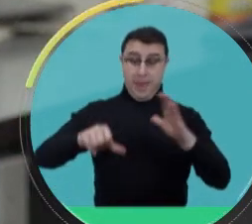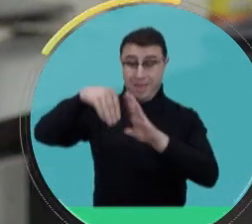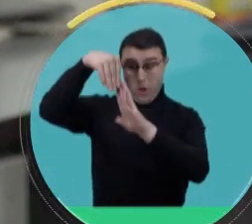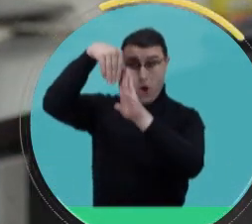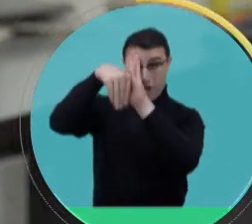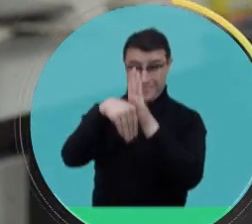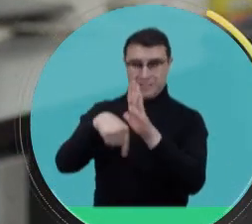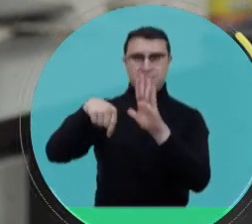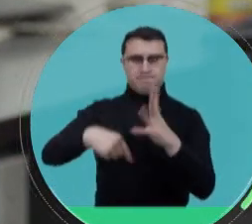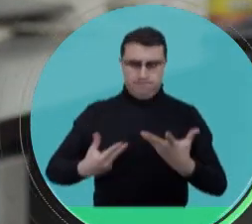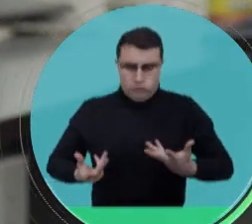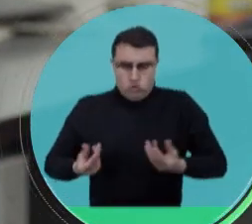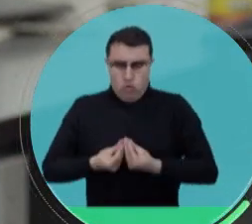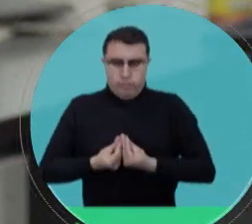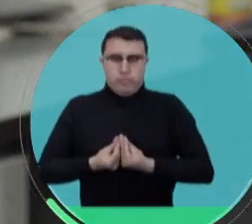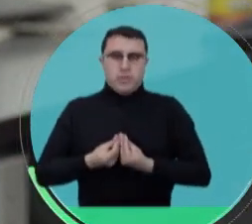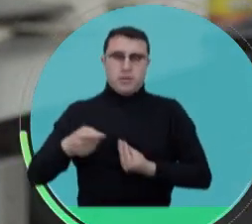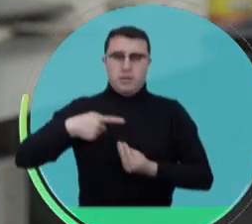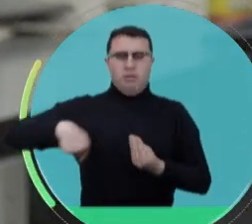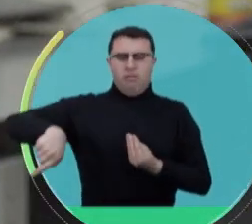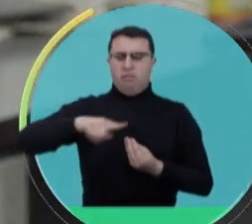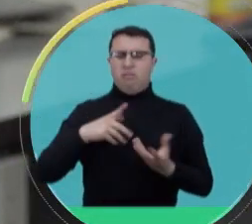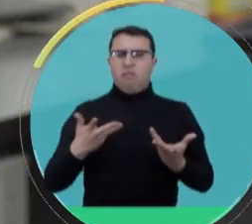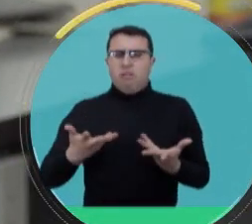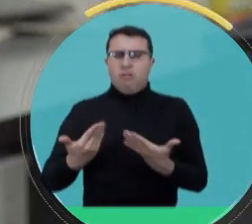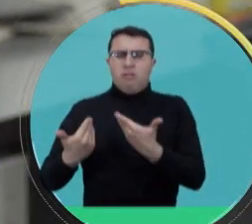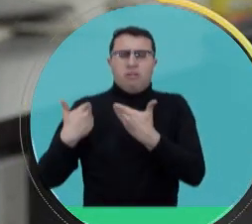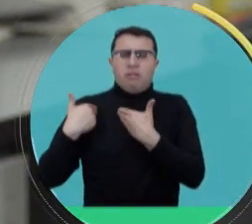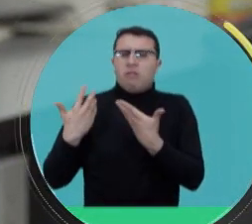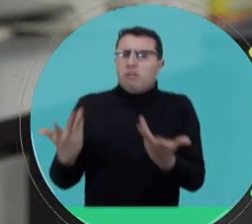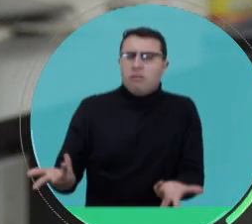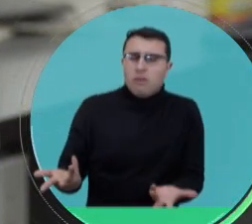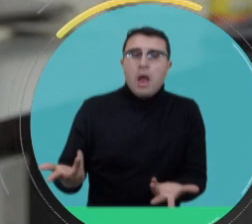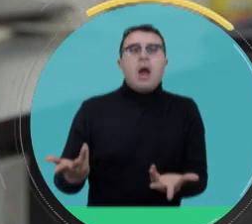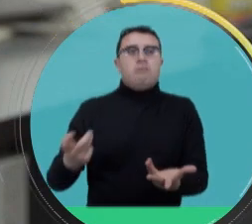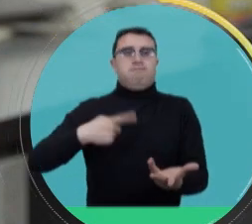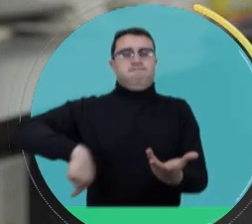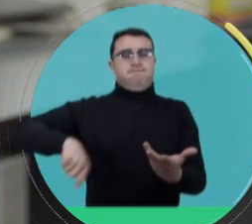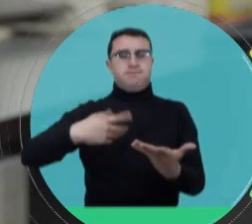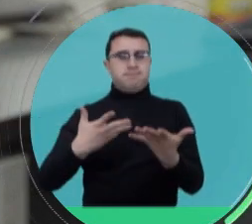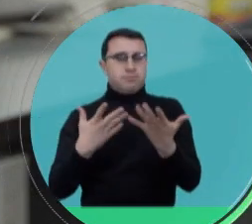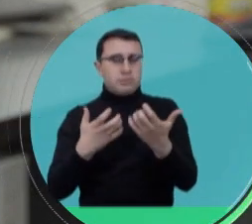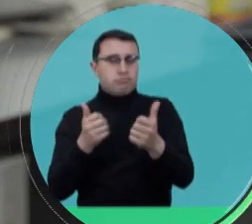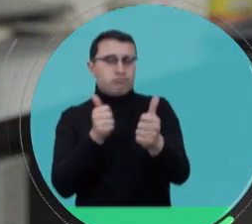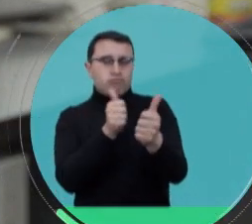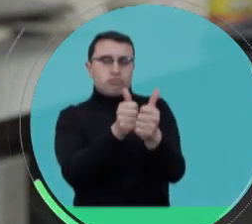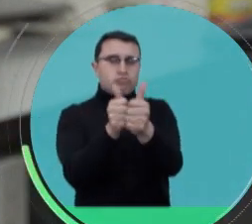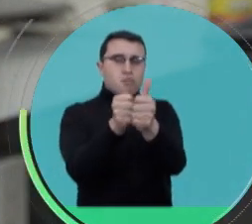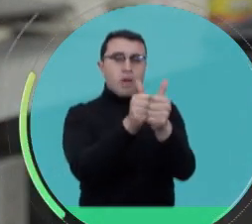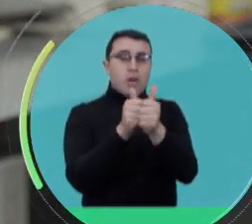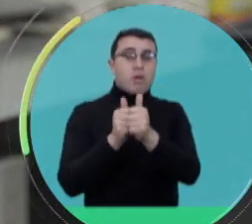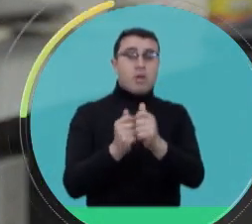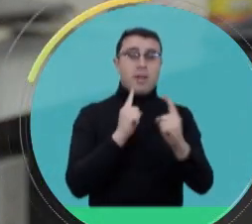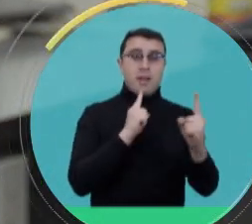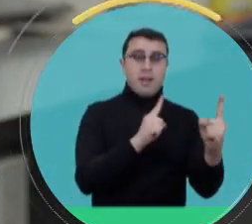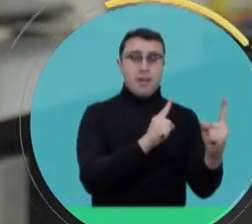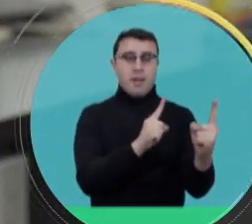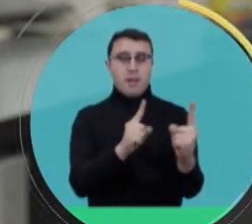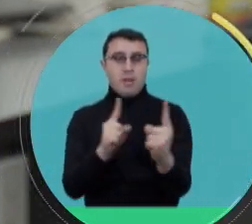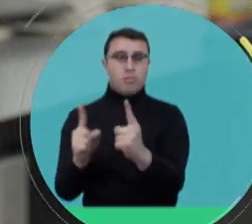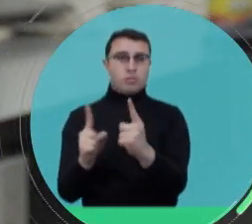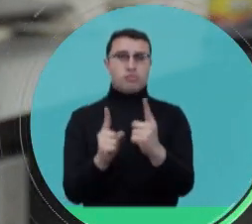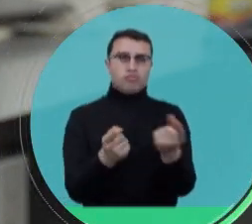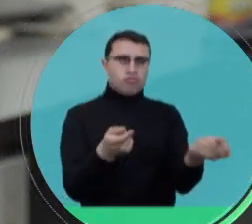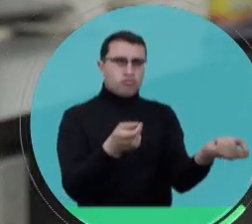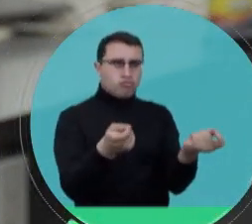contenidos tenemos un equipo eh que básicamente se encarga de velar por acompañar toda la Línea editorial